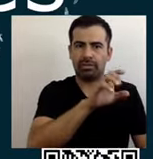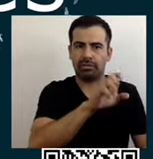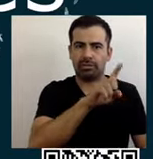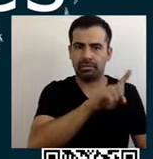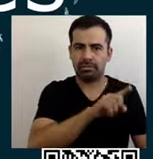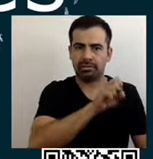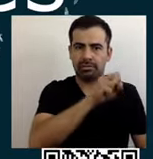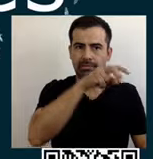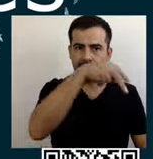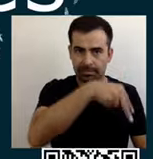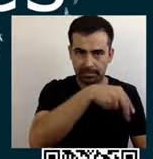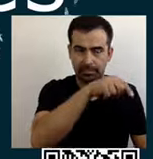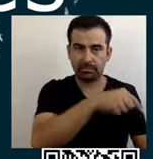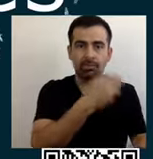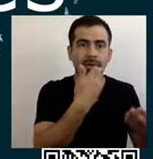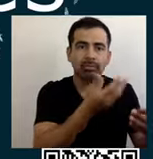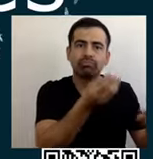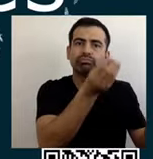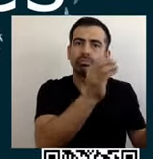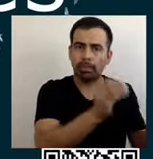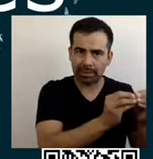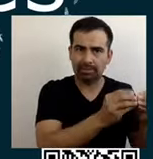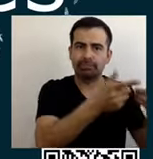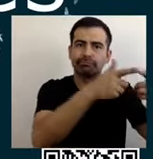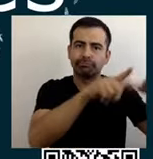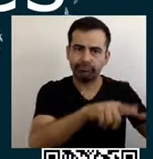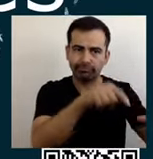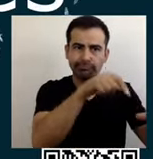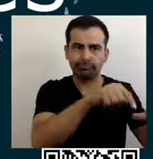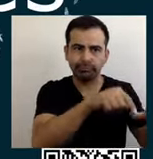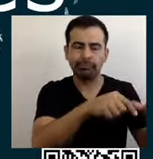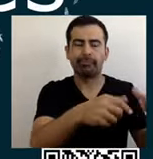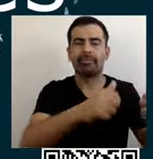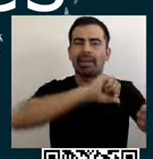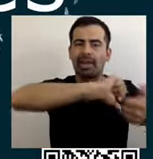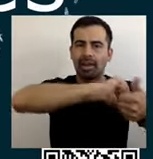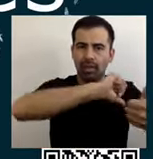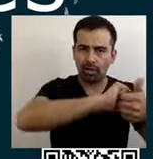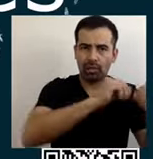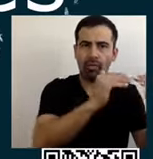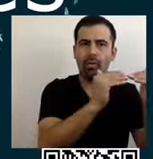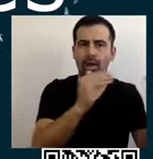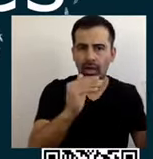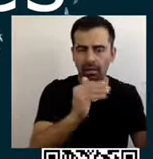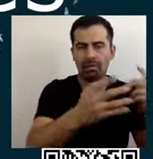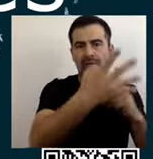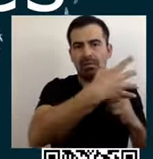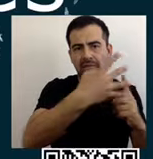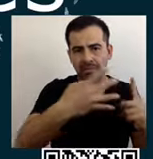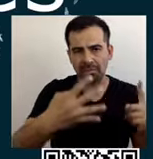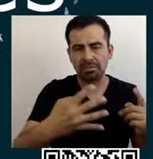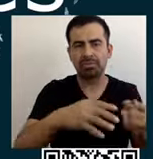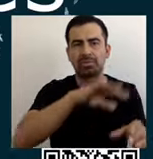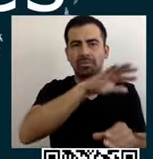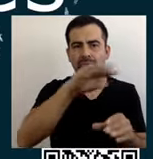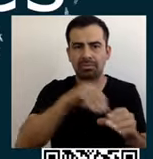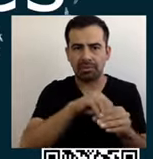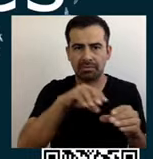El proyecto Interdisciplinar para el Desarrollo de las Artes Inclusivas